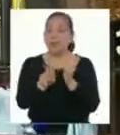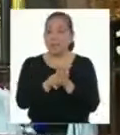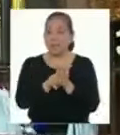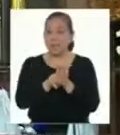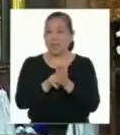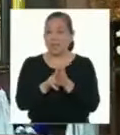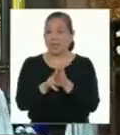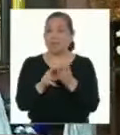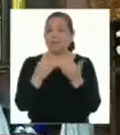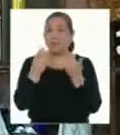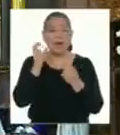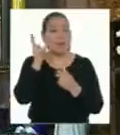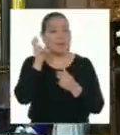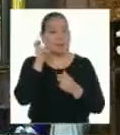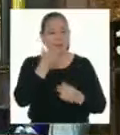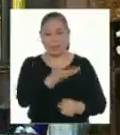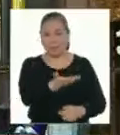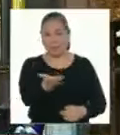cantando.